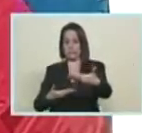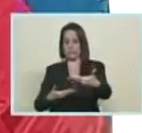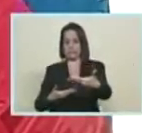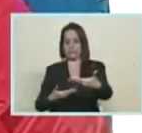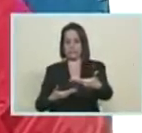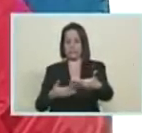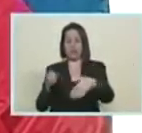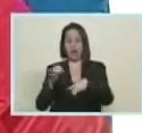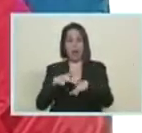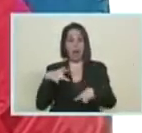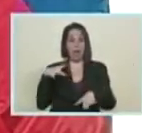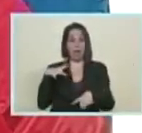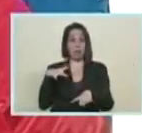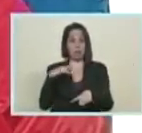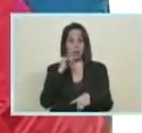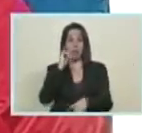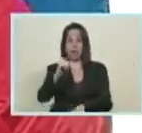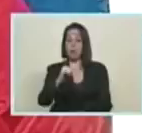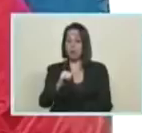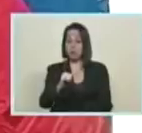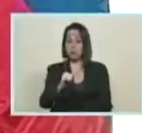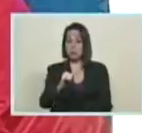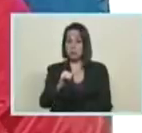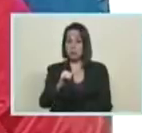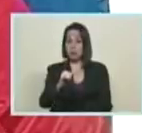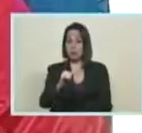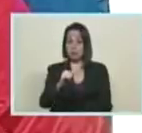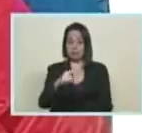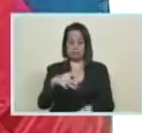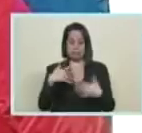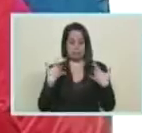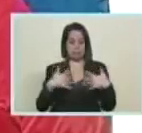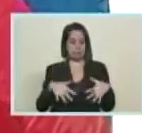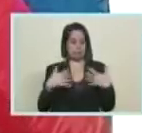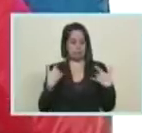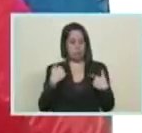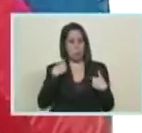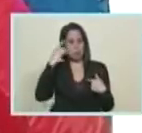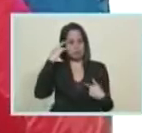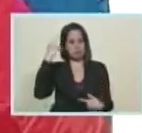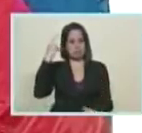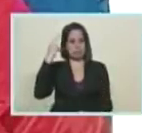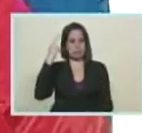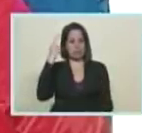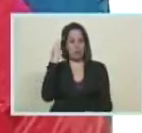y lo grave de esas denuncias me llevó a